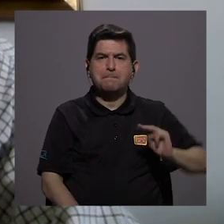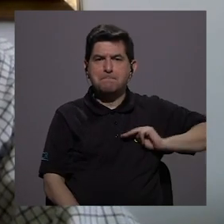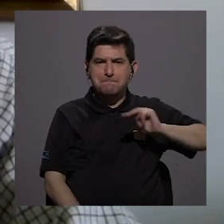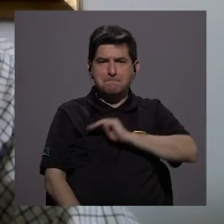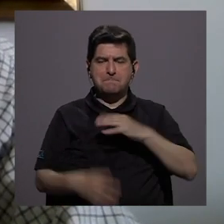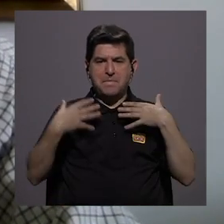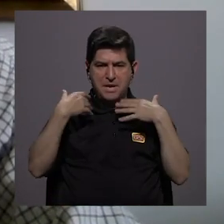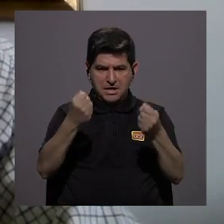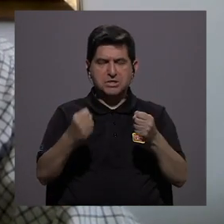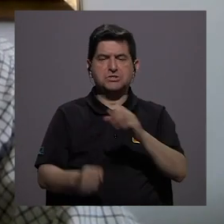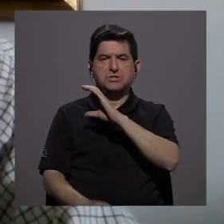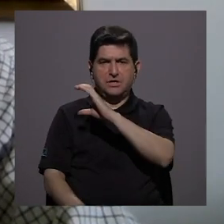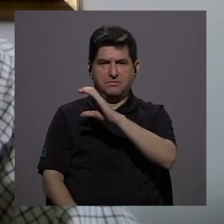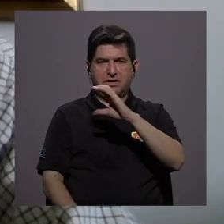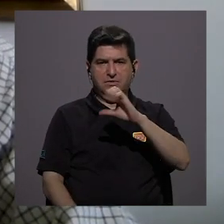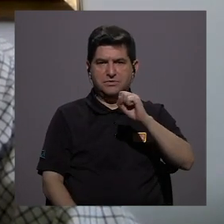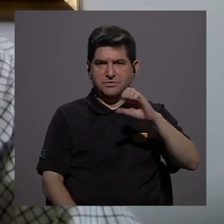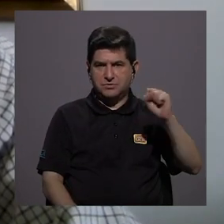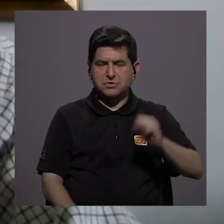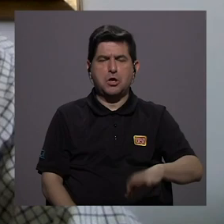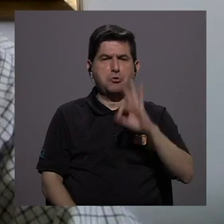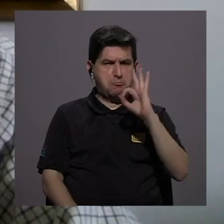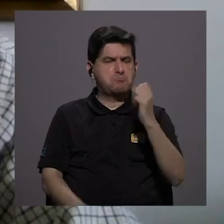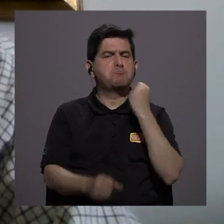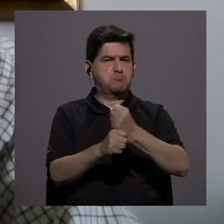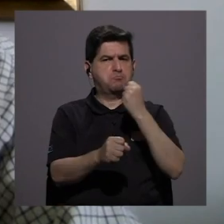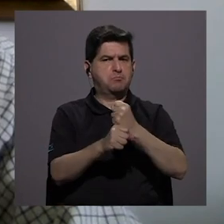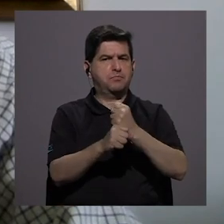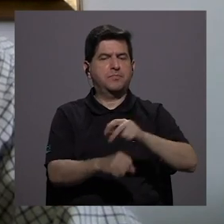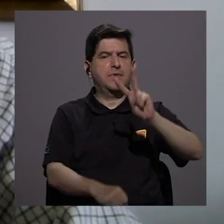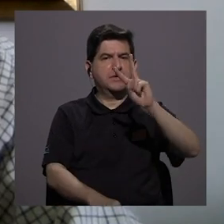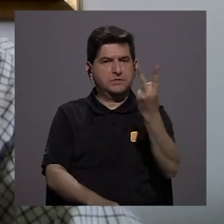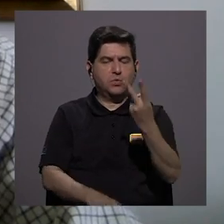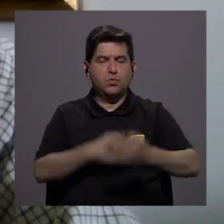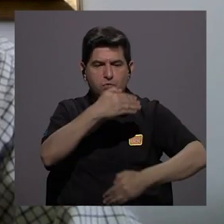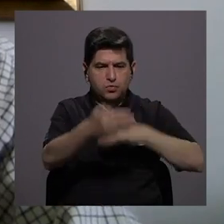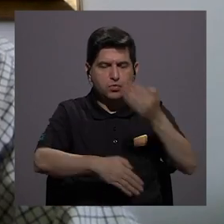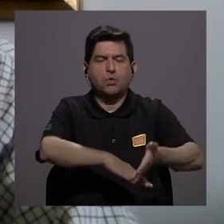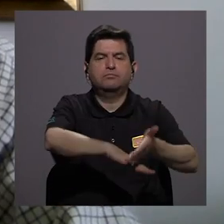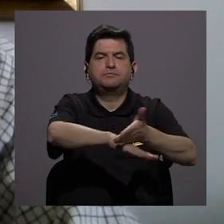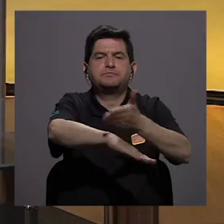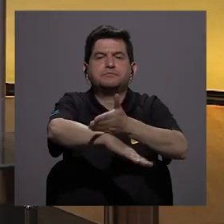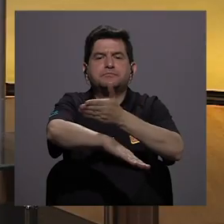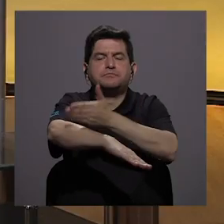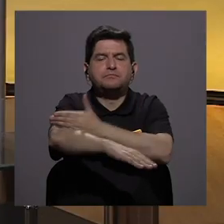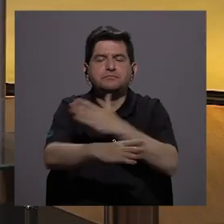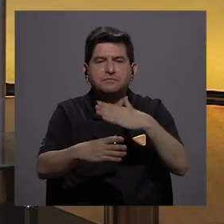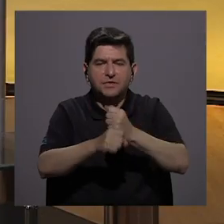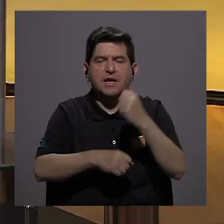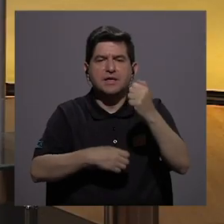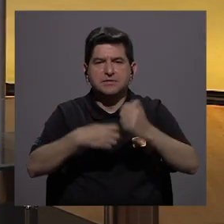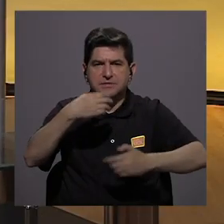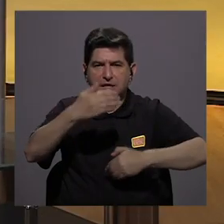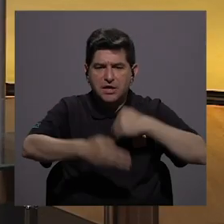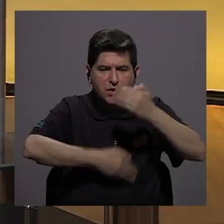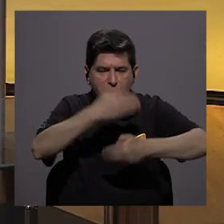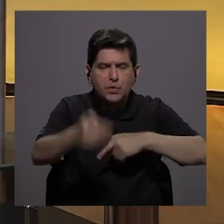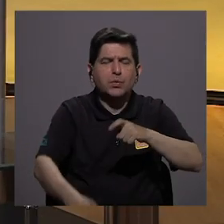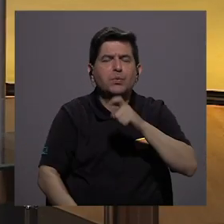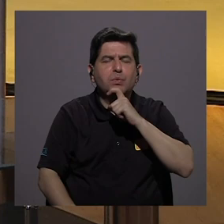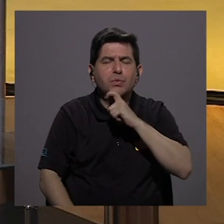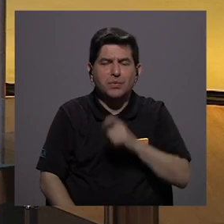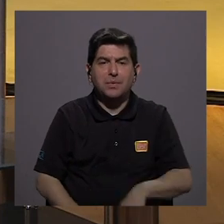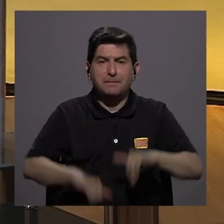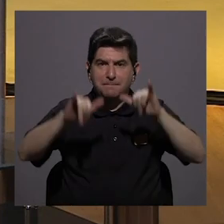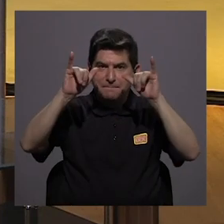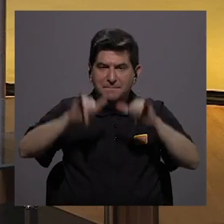Salud y la Caja lo han estado haciendo muy bien. Segundo lugar, el proceso de recuperación, que se va a hacer un proceso complicado,